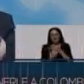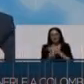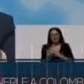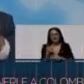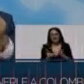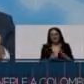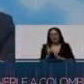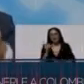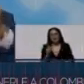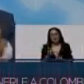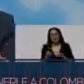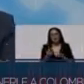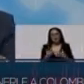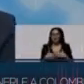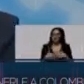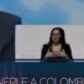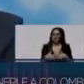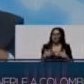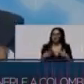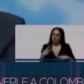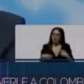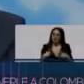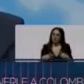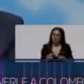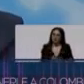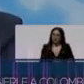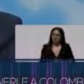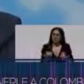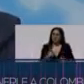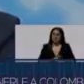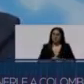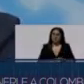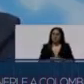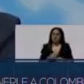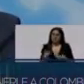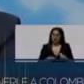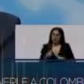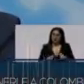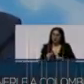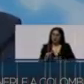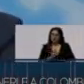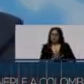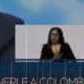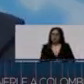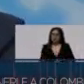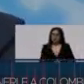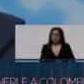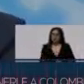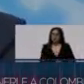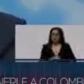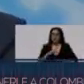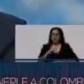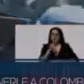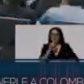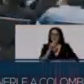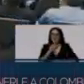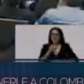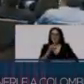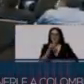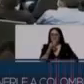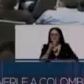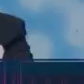KGB, que es la antigua policía secreta de los rusos en la época del comunismo. Algo